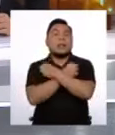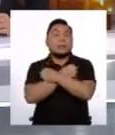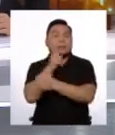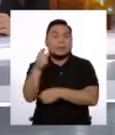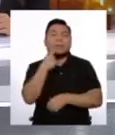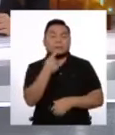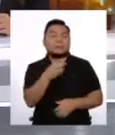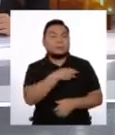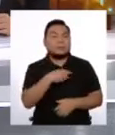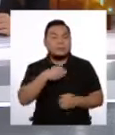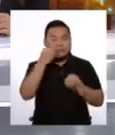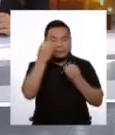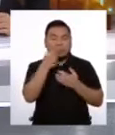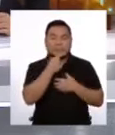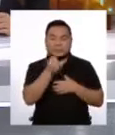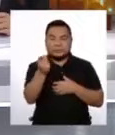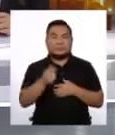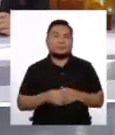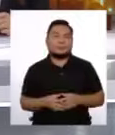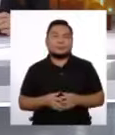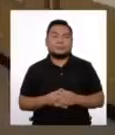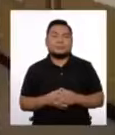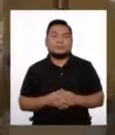informó el Ministro de Salud, Víctor Zamora. Veamos.